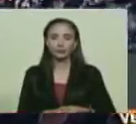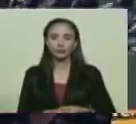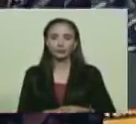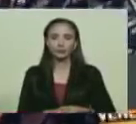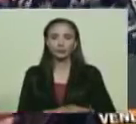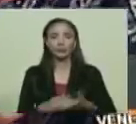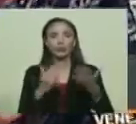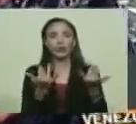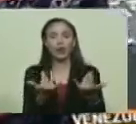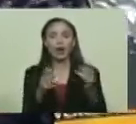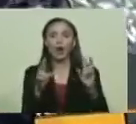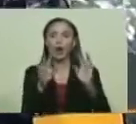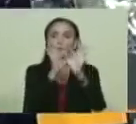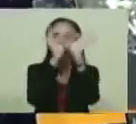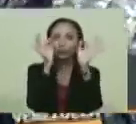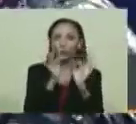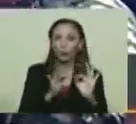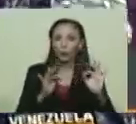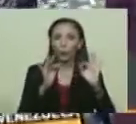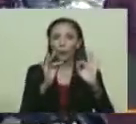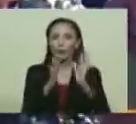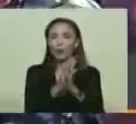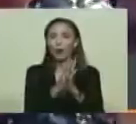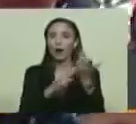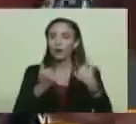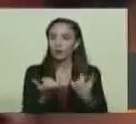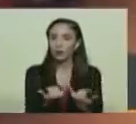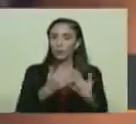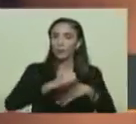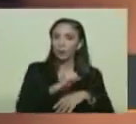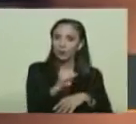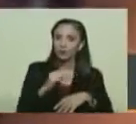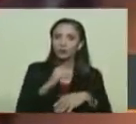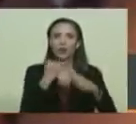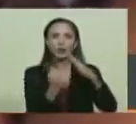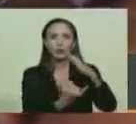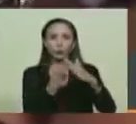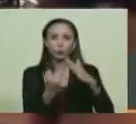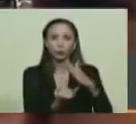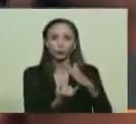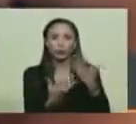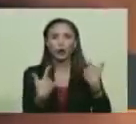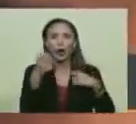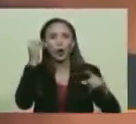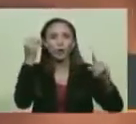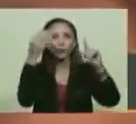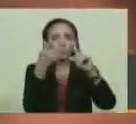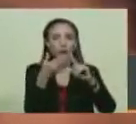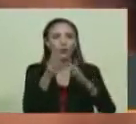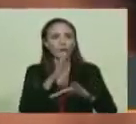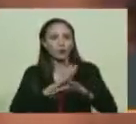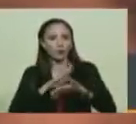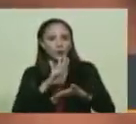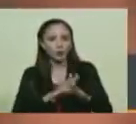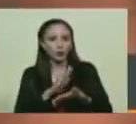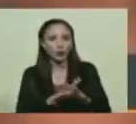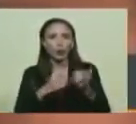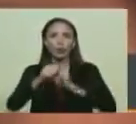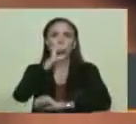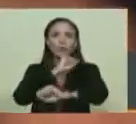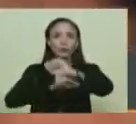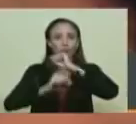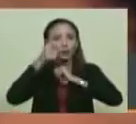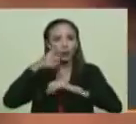En el nuevo modelo, la policía es una institución encargada de velar por la seguridad y la tranquilidad de nuestro pueblo,